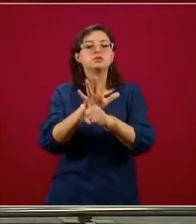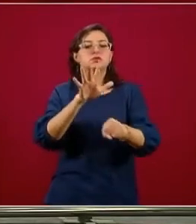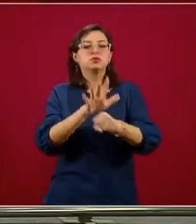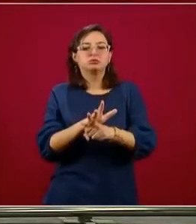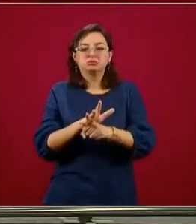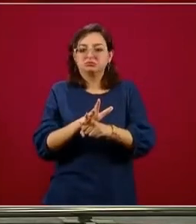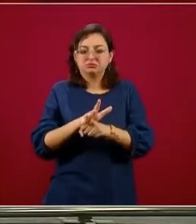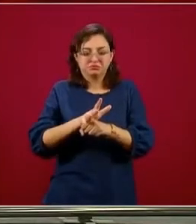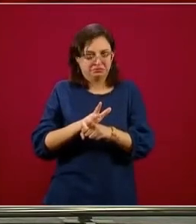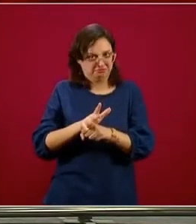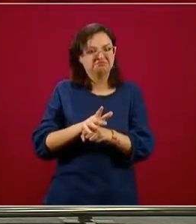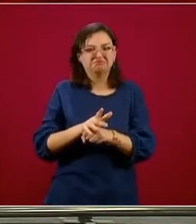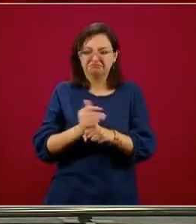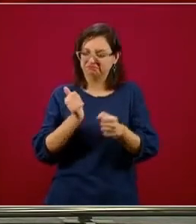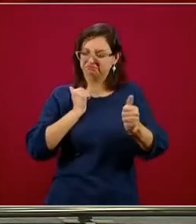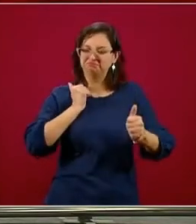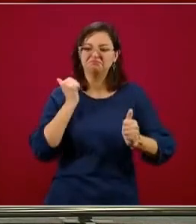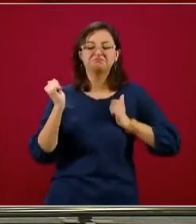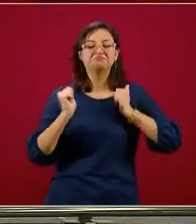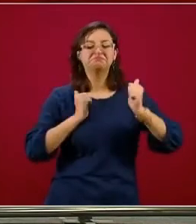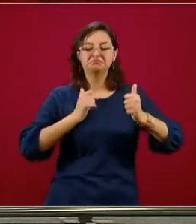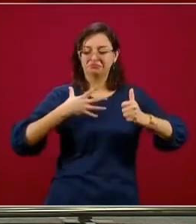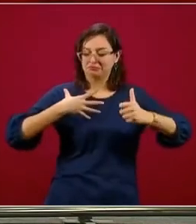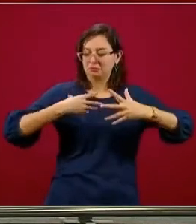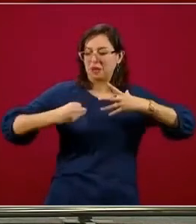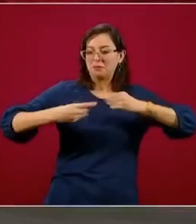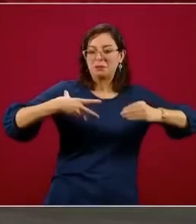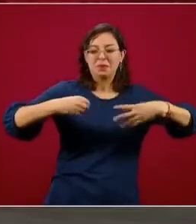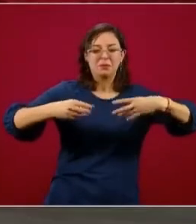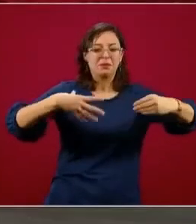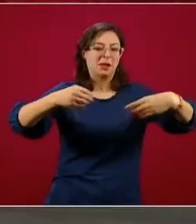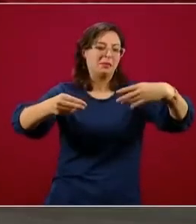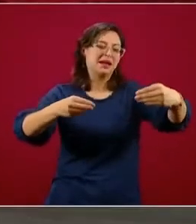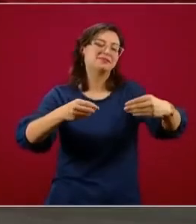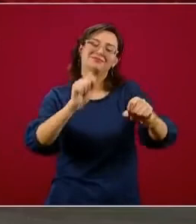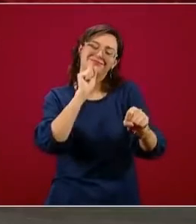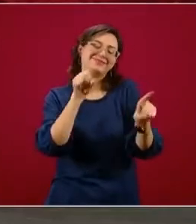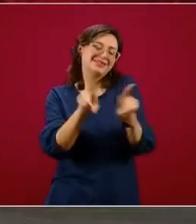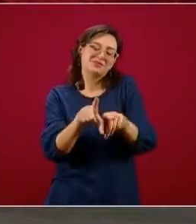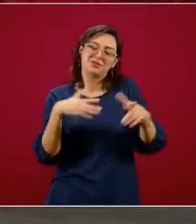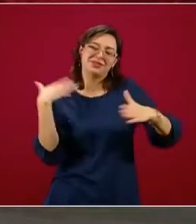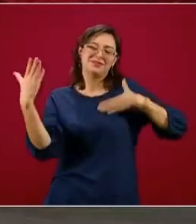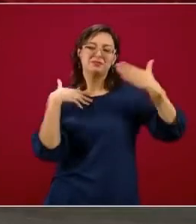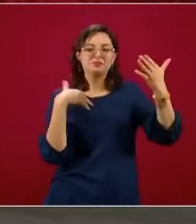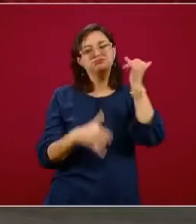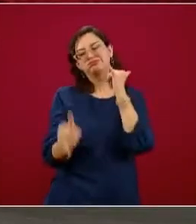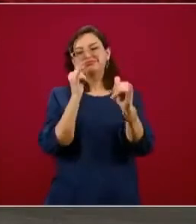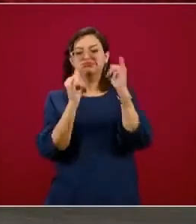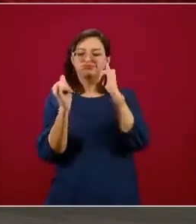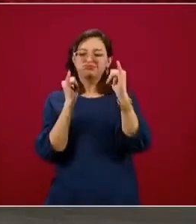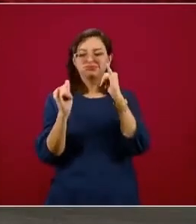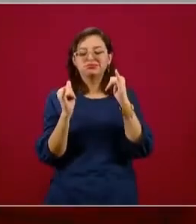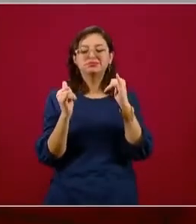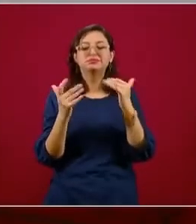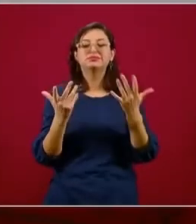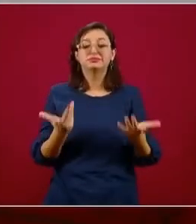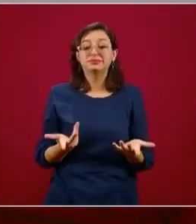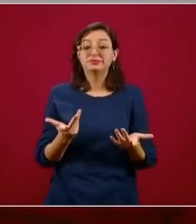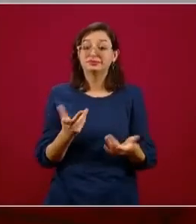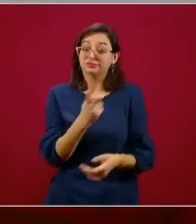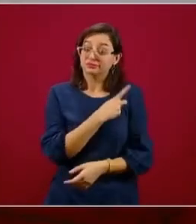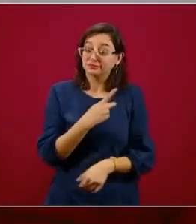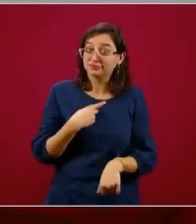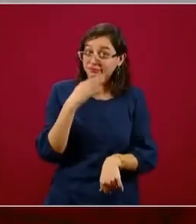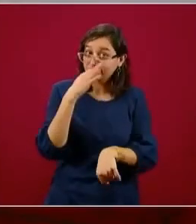buscar contagiarse, además de quizá el ánimo de diversión y el consumo de bebidas alcohólicas. Que quede muy